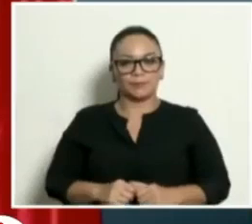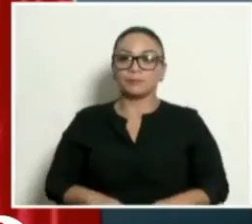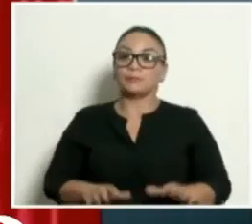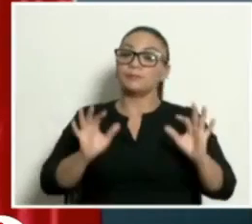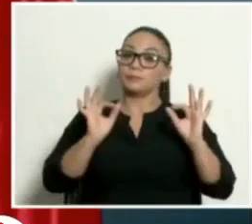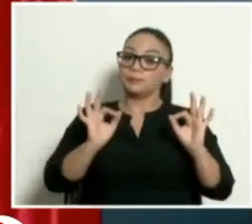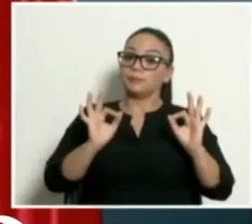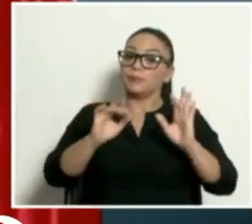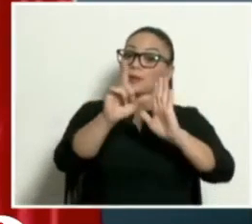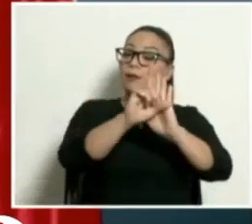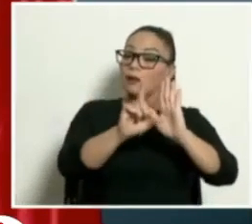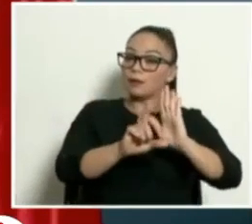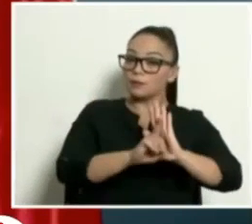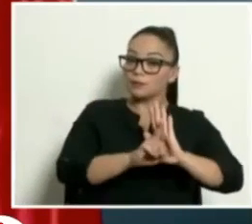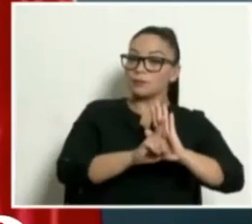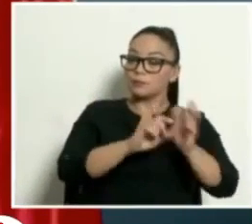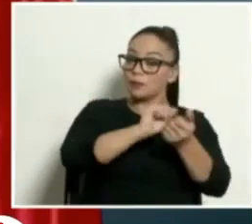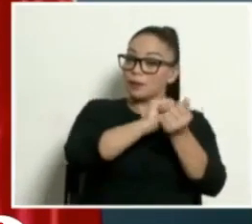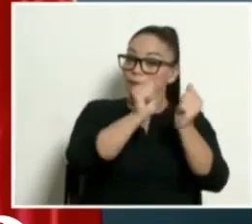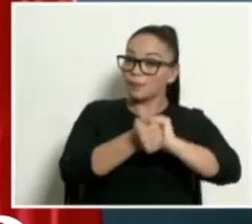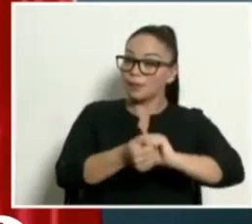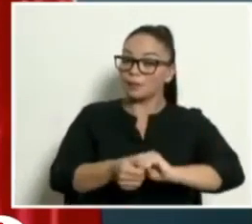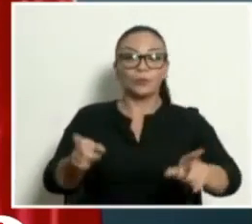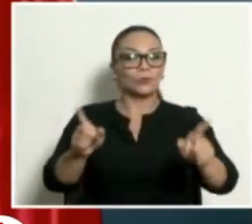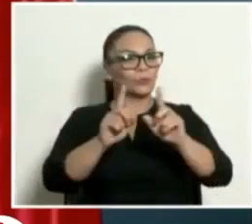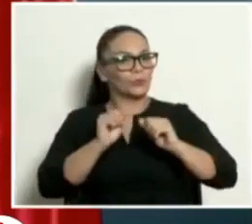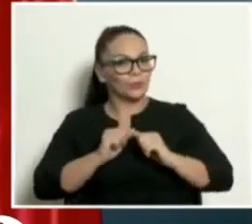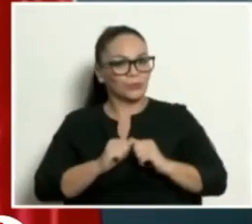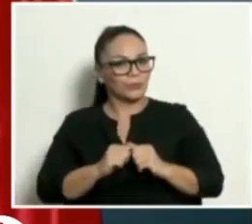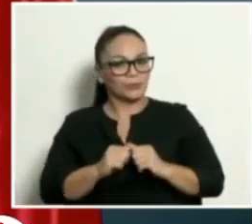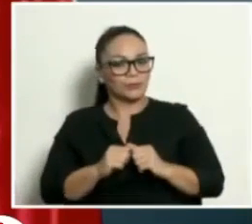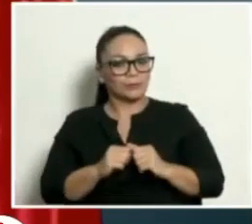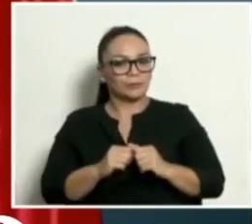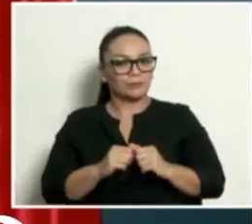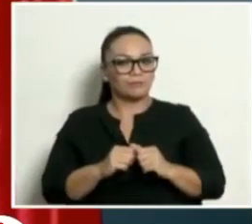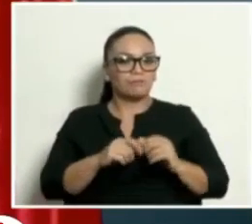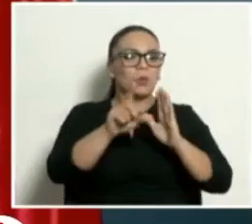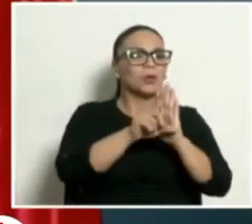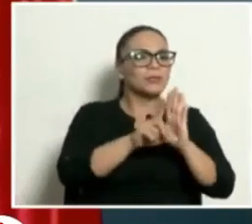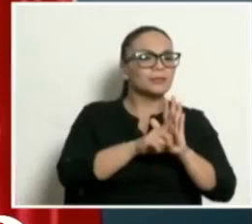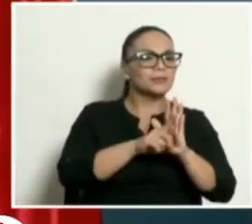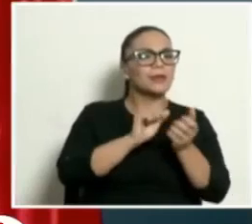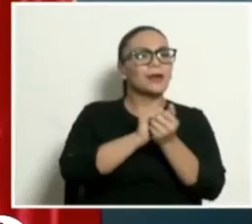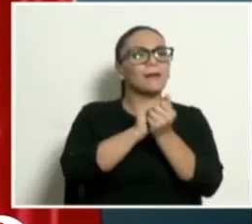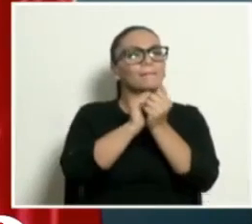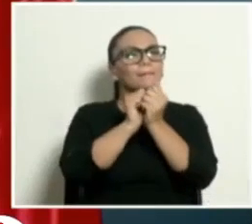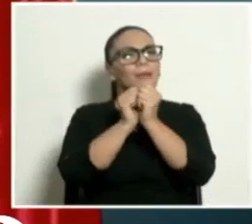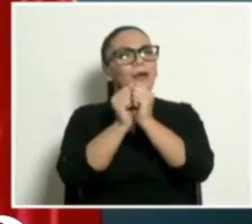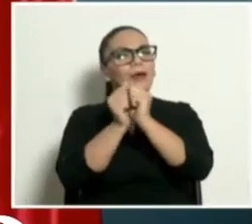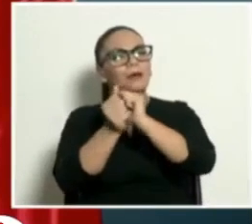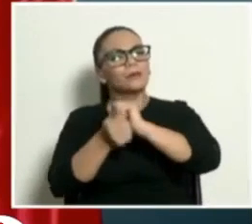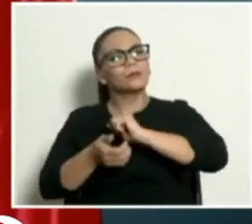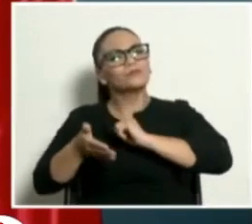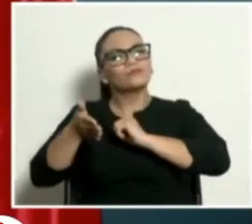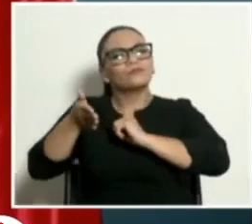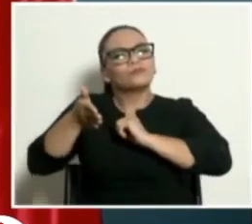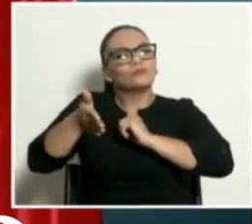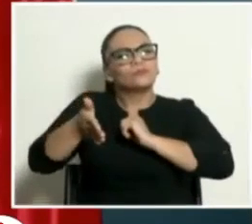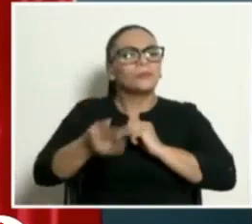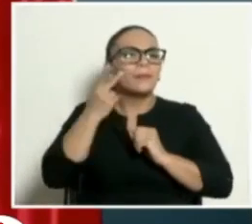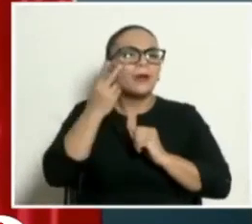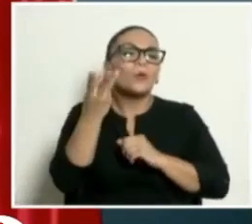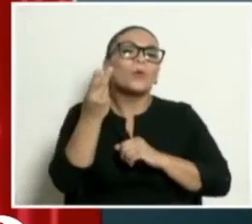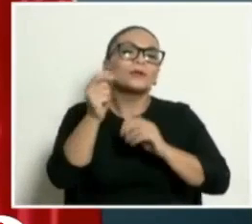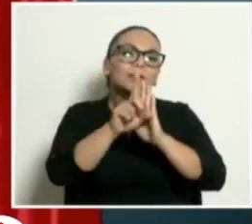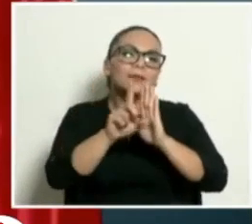no están cambiando, o están cambiando a un paso glacial, de tortuga. Fíjese cuántas leyes